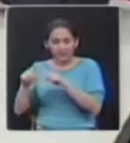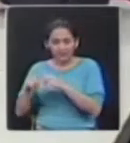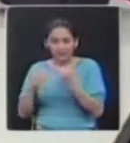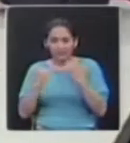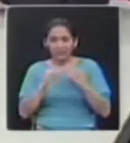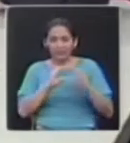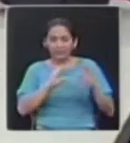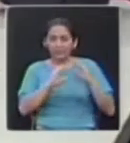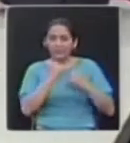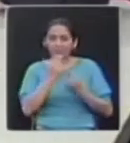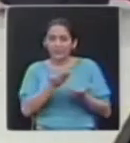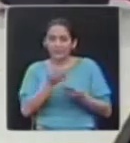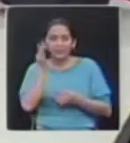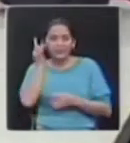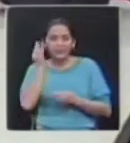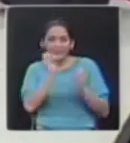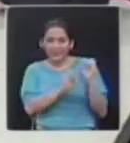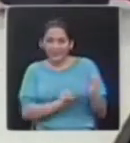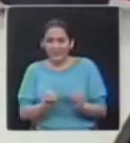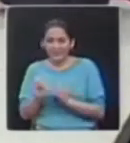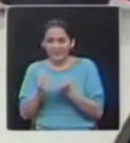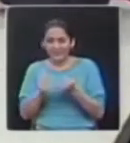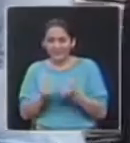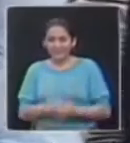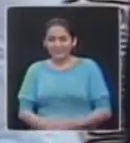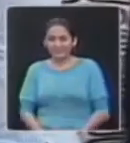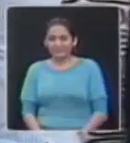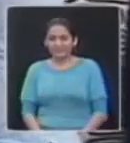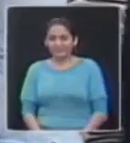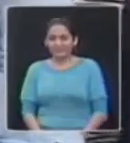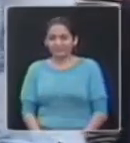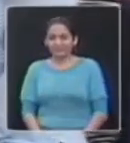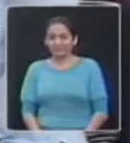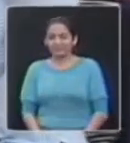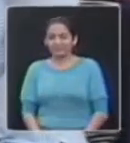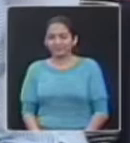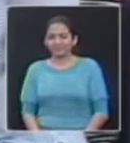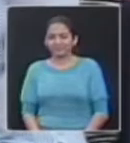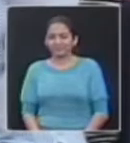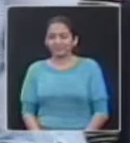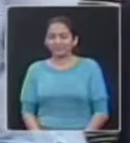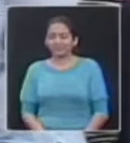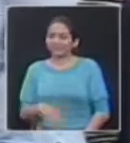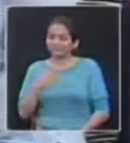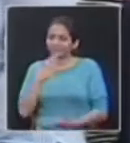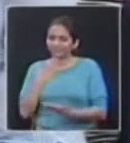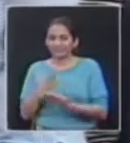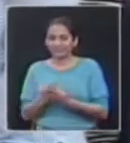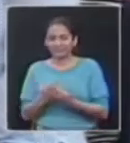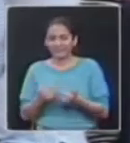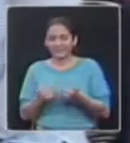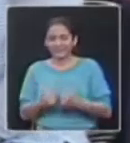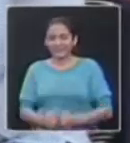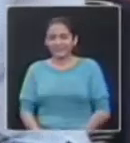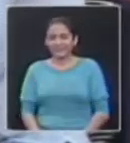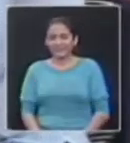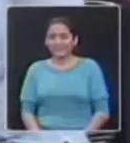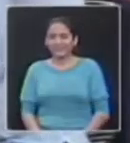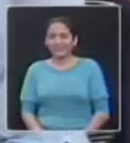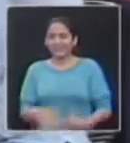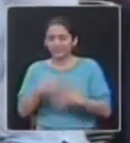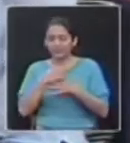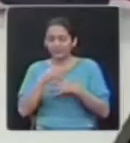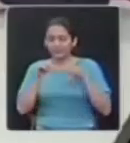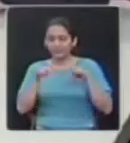portal organizador de este evento. Gracias por acompañarnos aquí en Boga. Bienvenida. Bueno, Antoneta, gracias a ustedes y gustosa